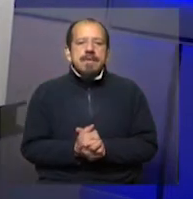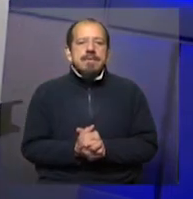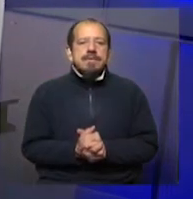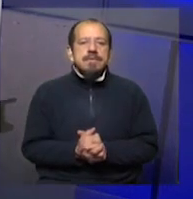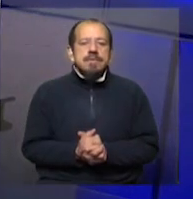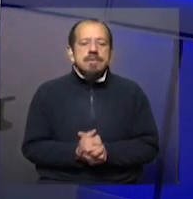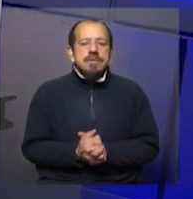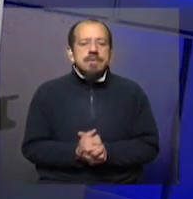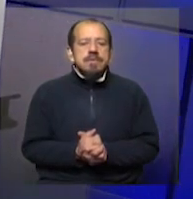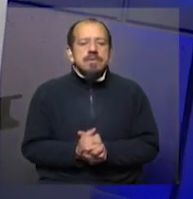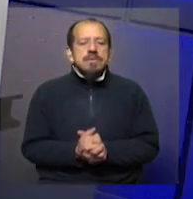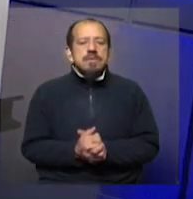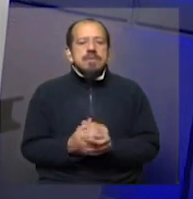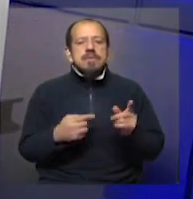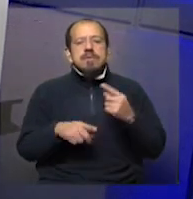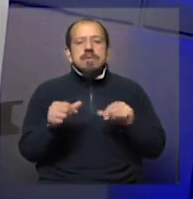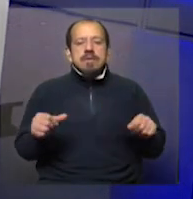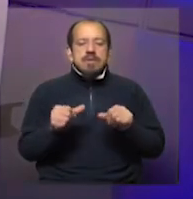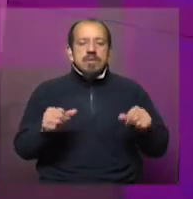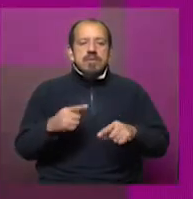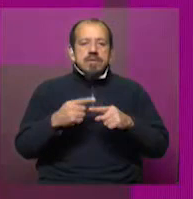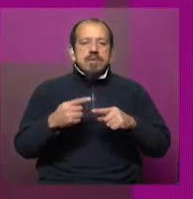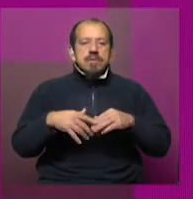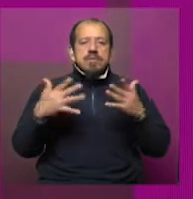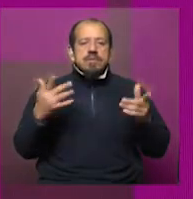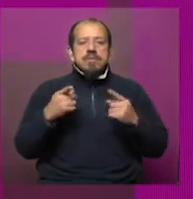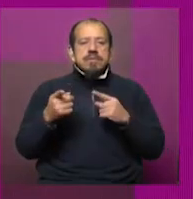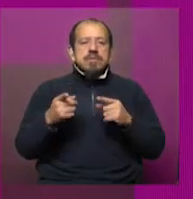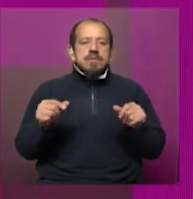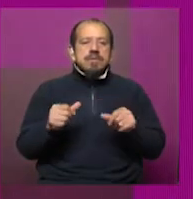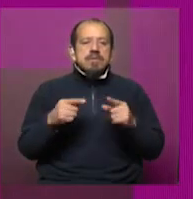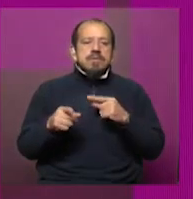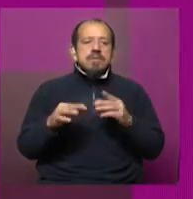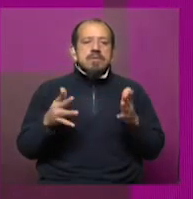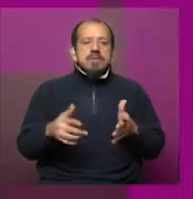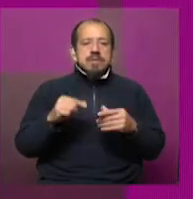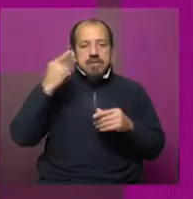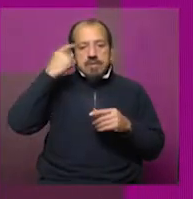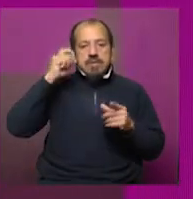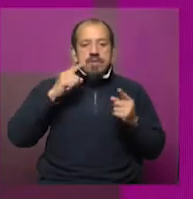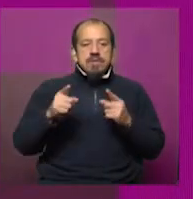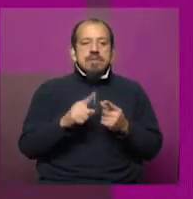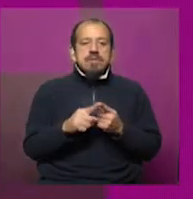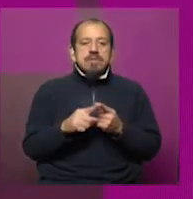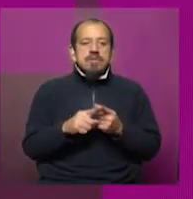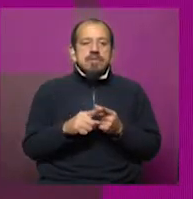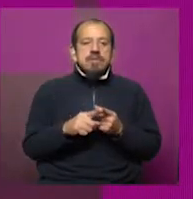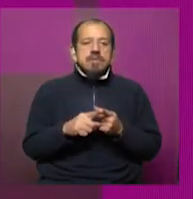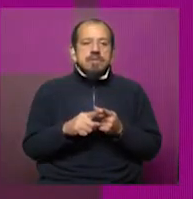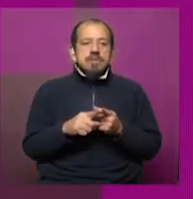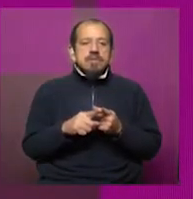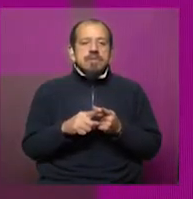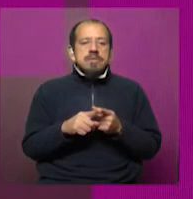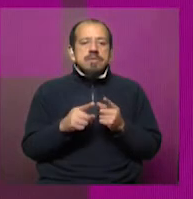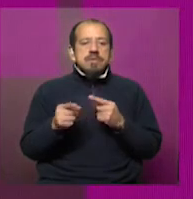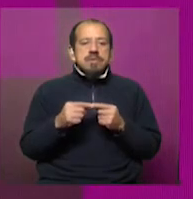gustaría hacer un festival de documentales, cómo hacerlo, no sé qué. ¿Qué intención tenías? ¿Hasta dónde pensabas que ibas a llegar?